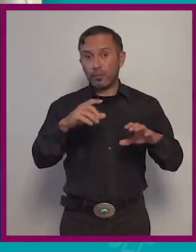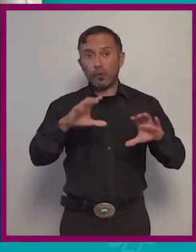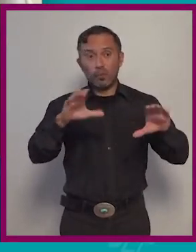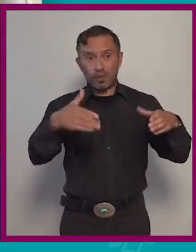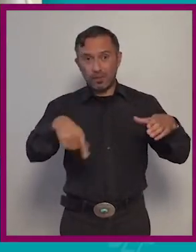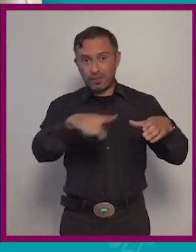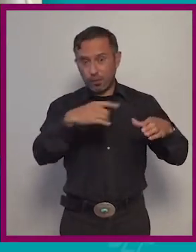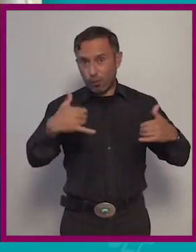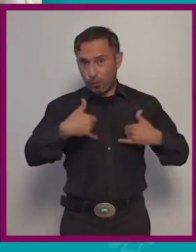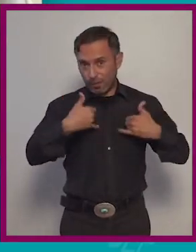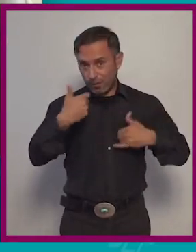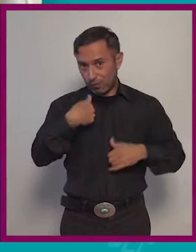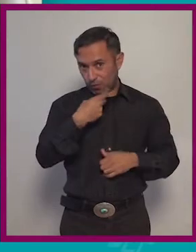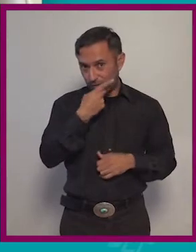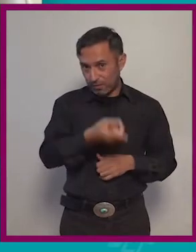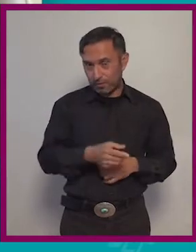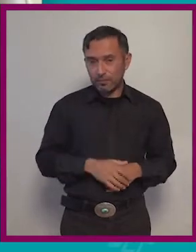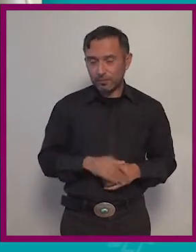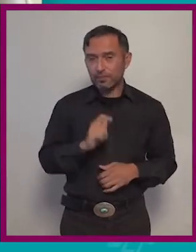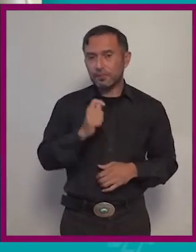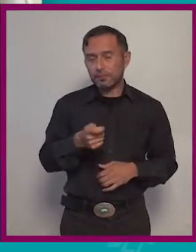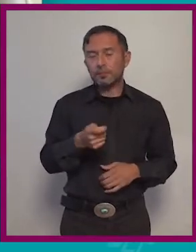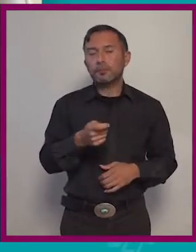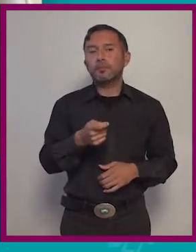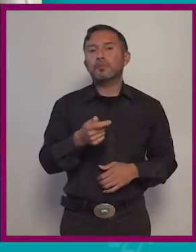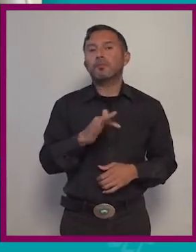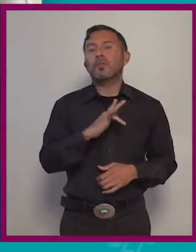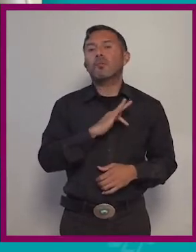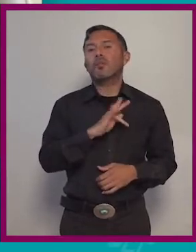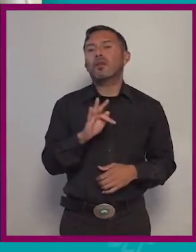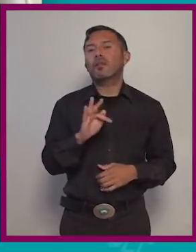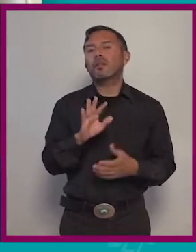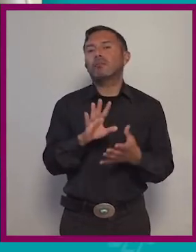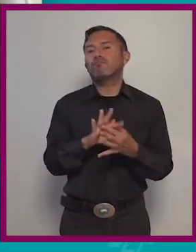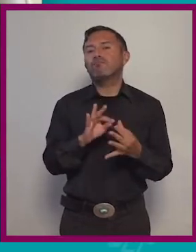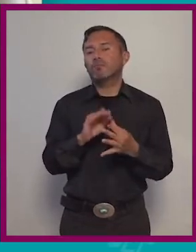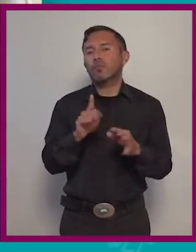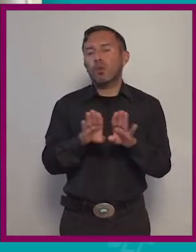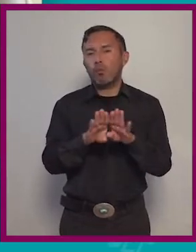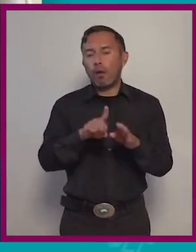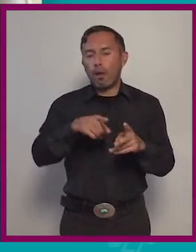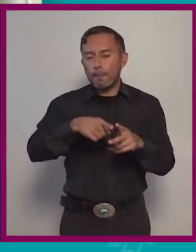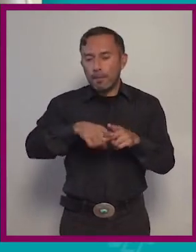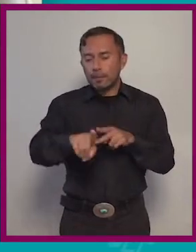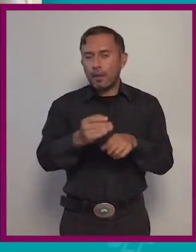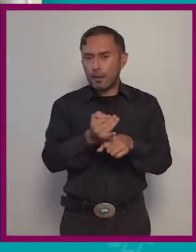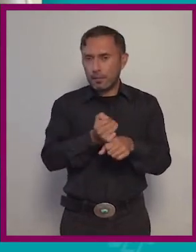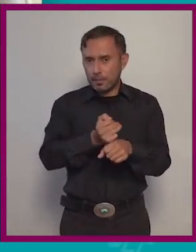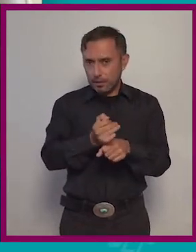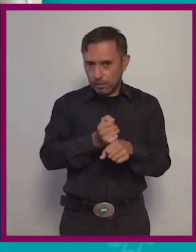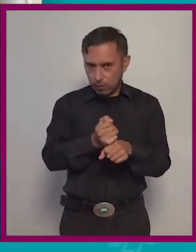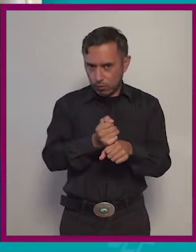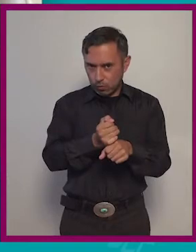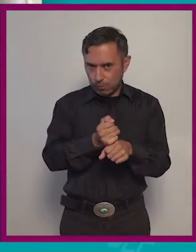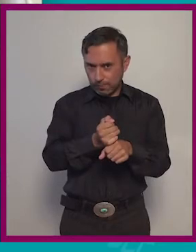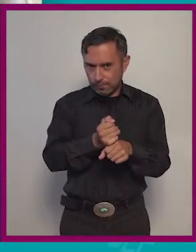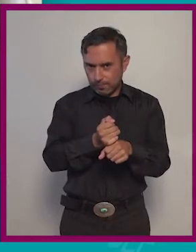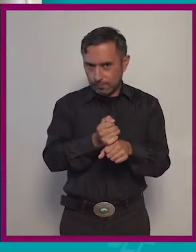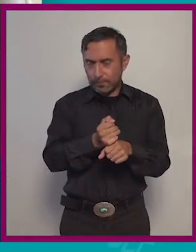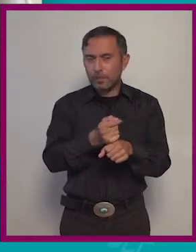comunidades que podemos empezar a hacer una labor de investigación y cambiar esa